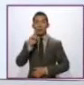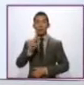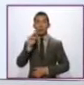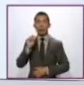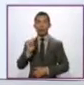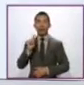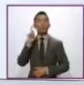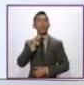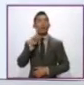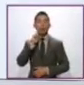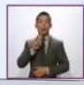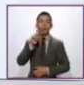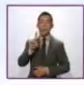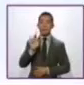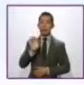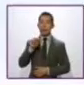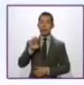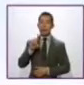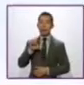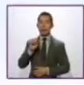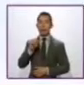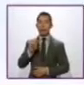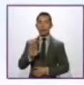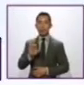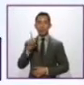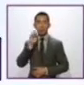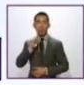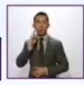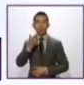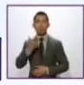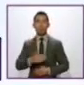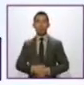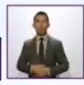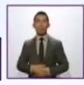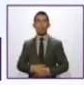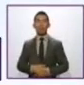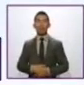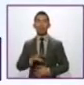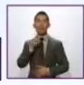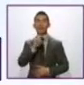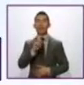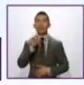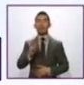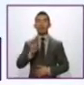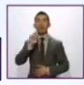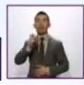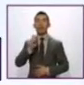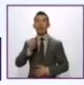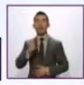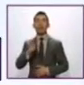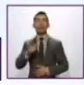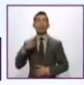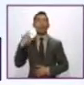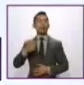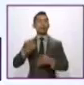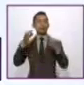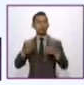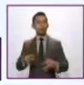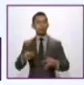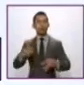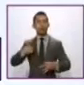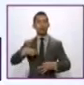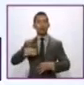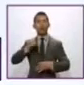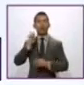Penélope Ramírez. Adelante, candidata. En el PT somos la verdadera izquierda queretana. La finalidad de